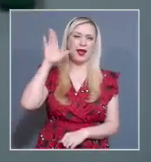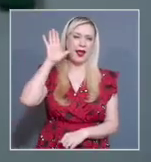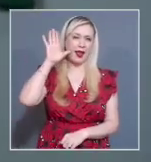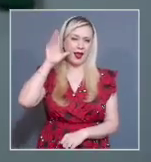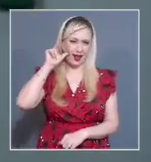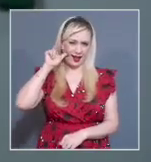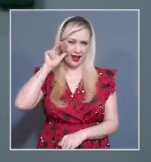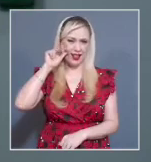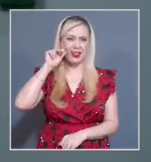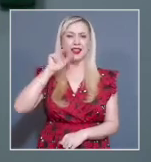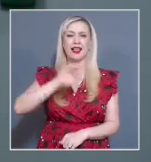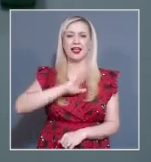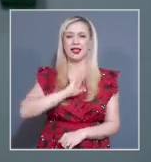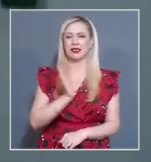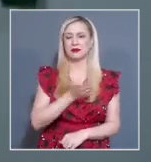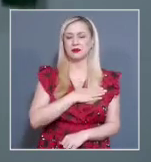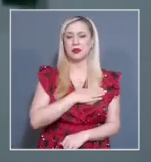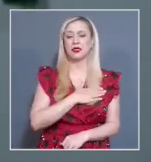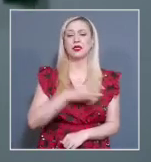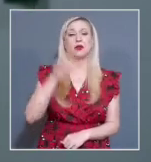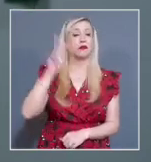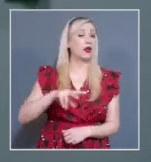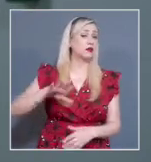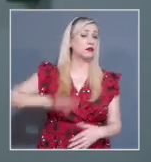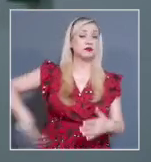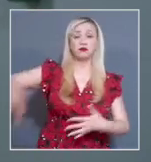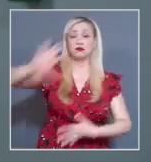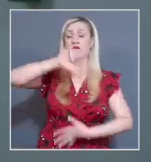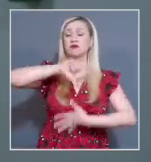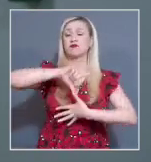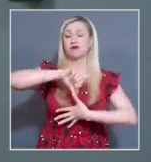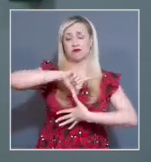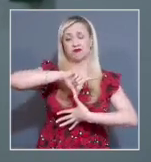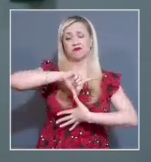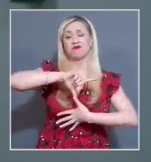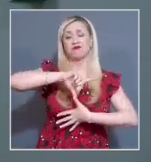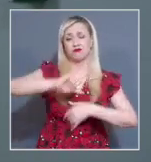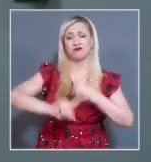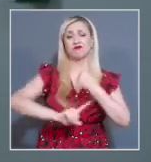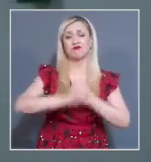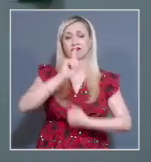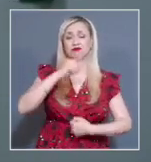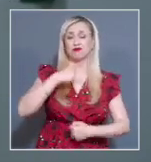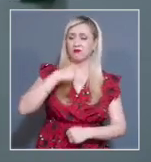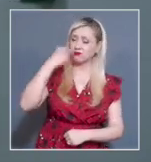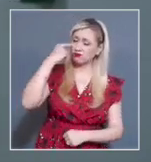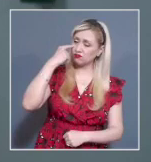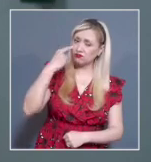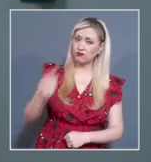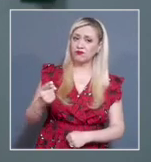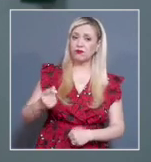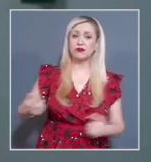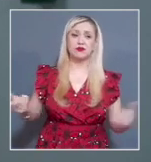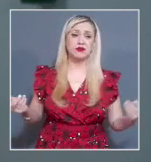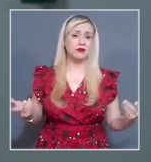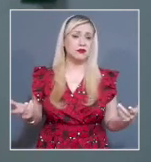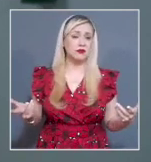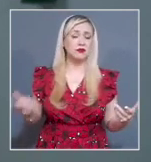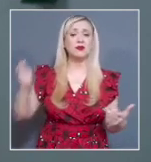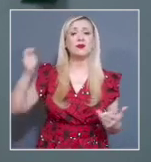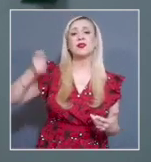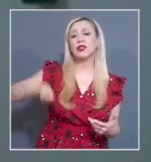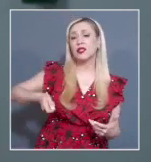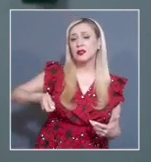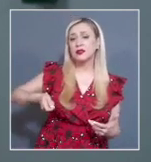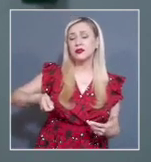en toda Latinoamérica. No, hay un problema en toda Latinoamérica, que es el